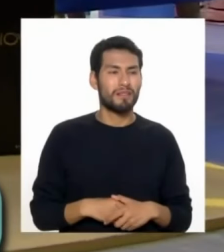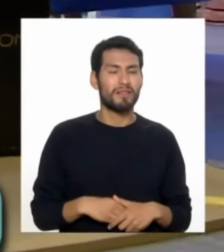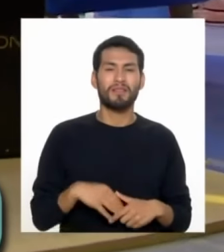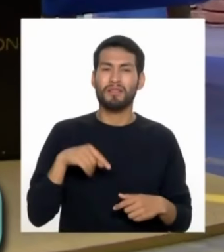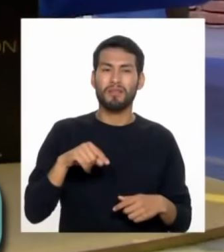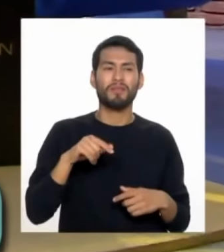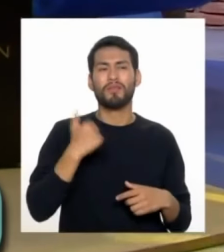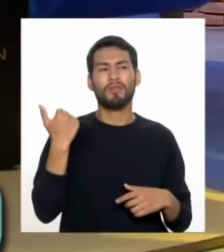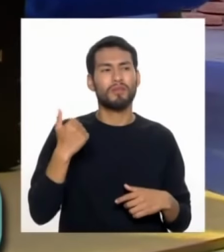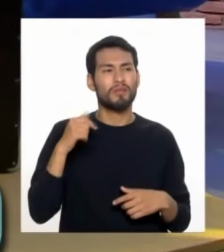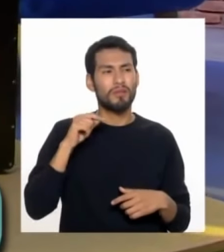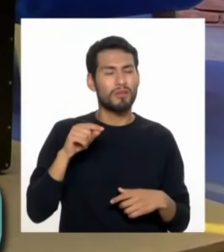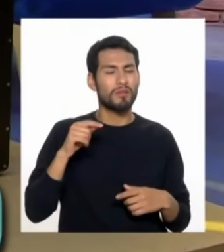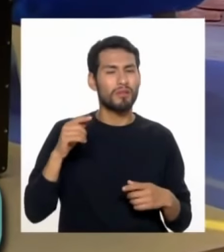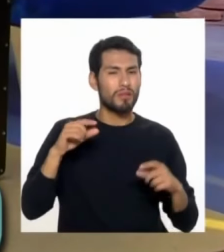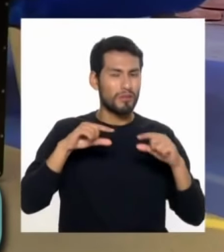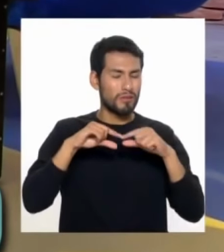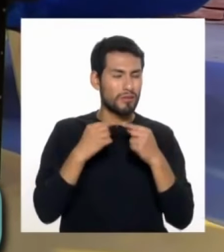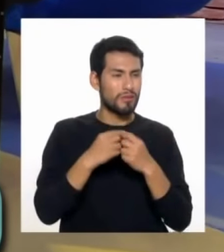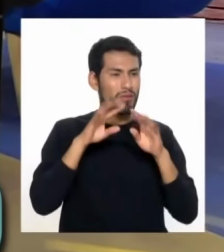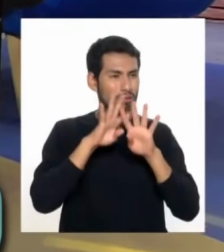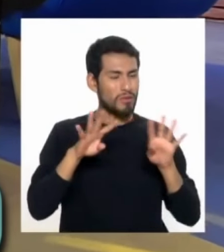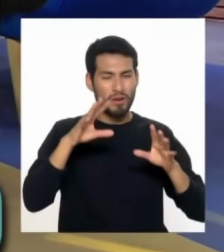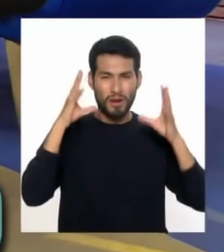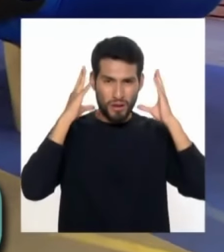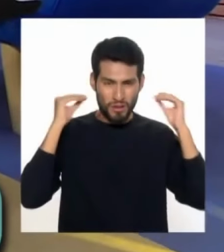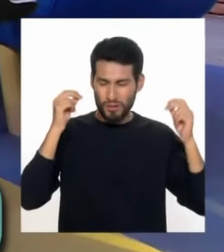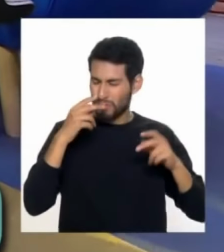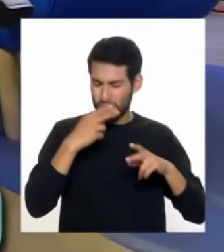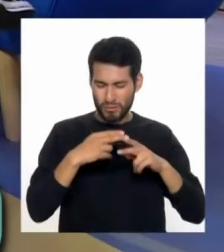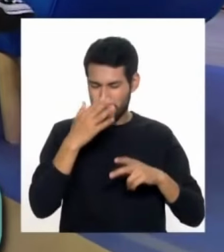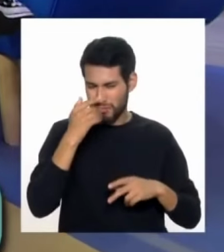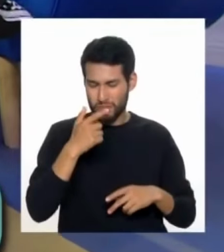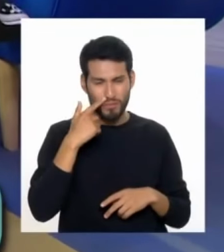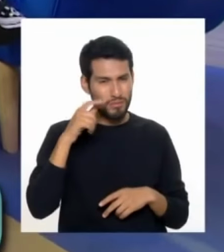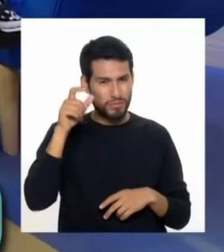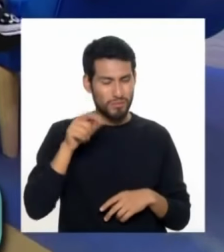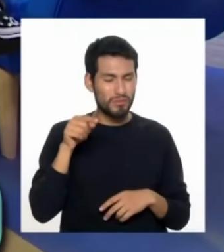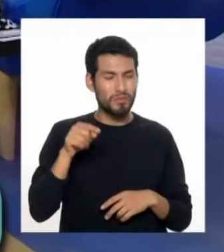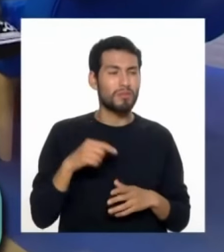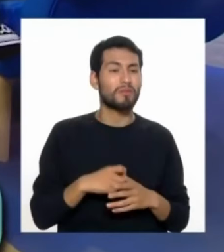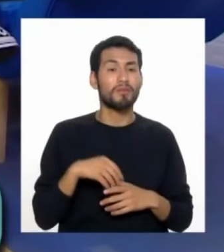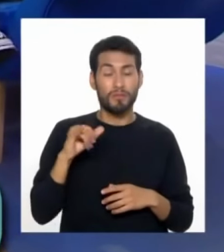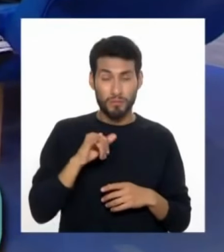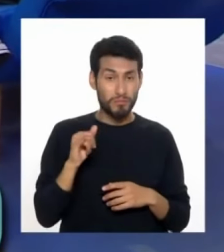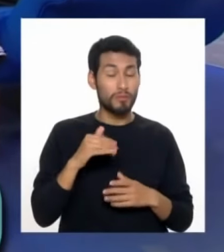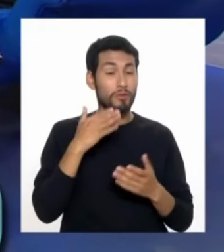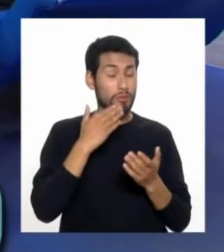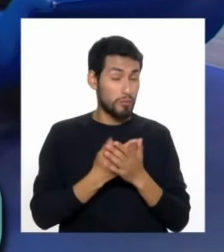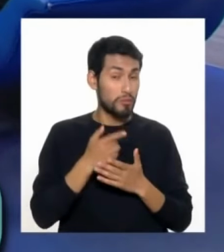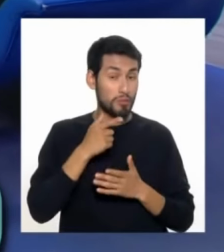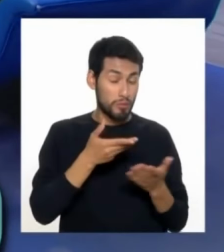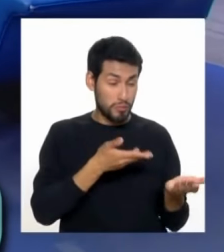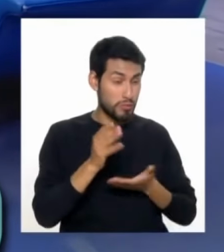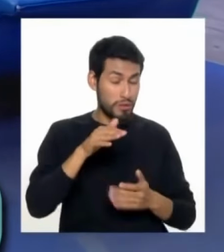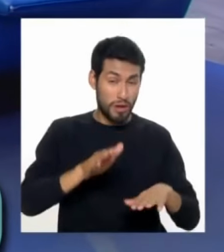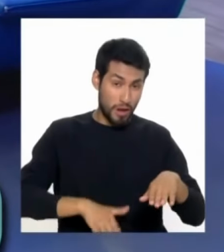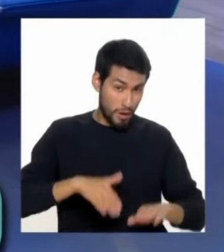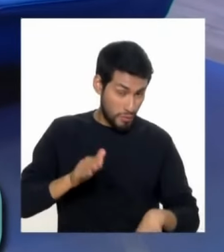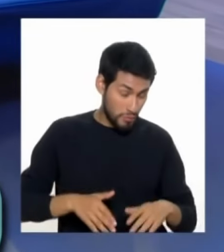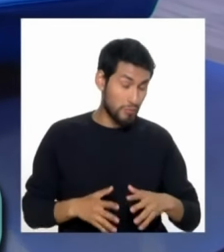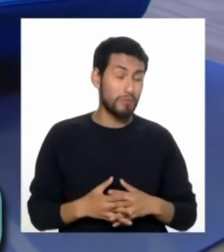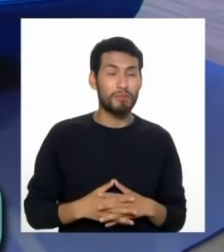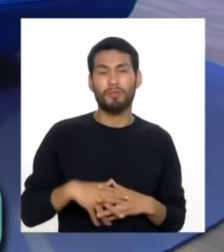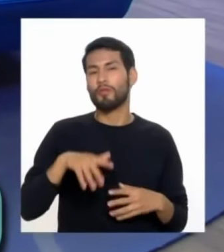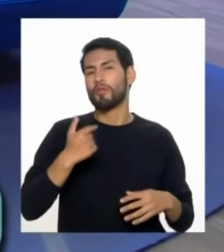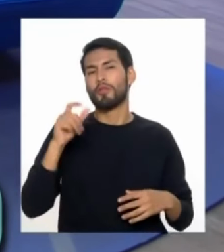Luego había un director de sinfónica holandés, no recuerdo el nombre de este señor, pero también fue uno de los grandes que tuvo nuestros cajones.